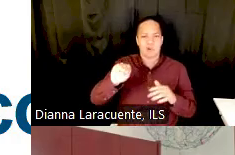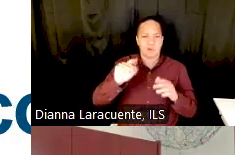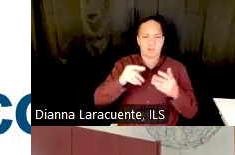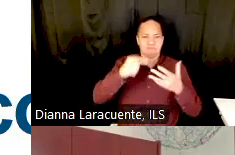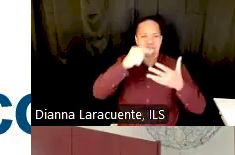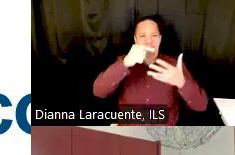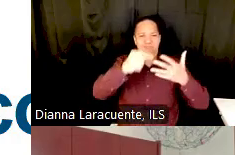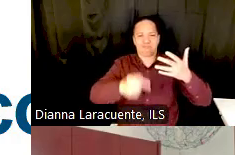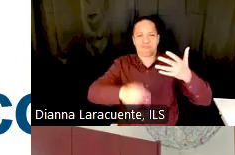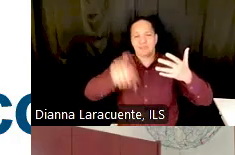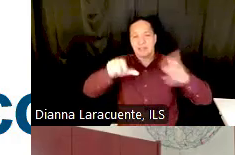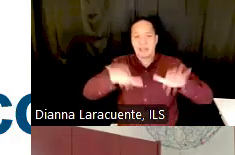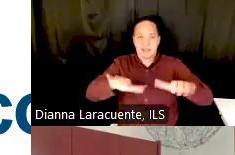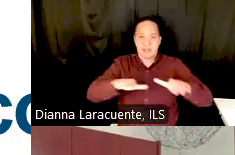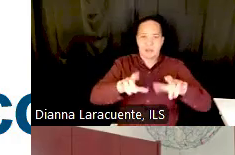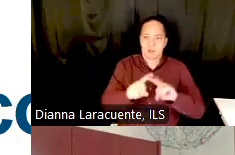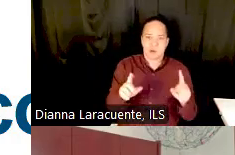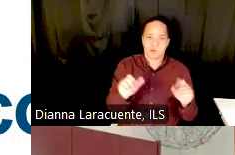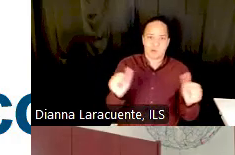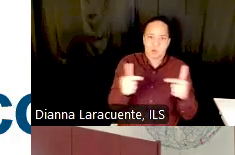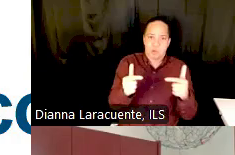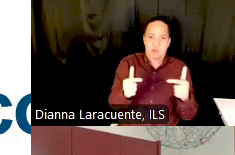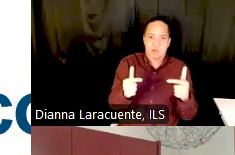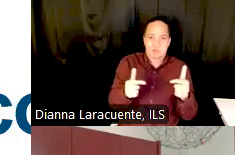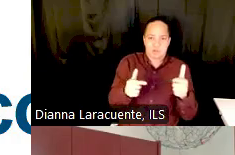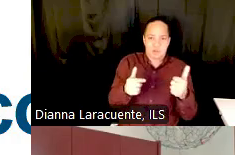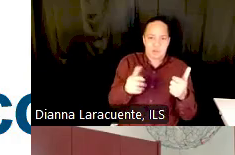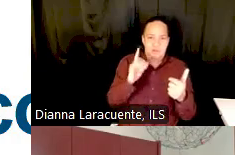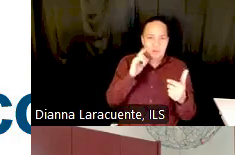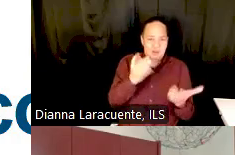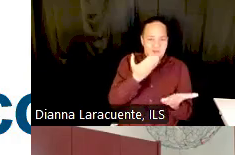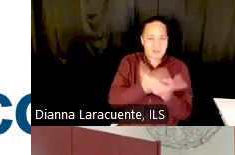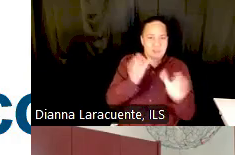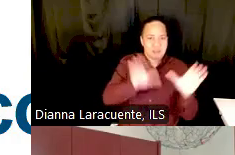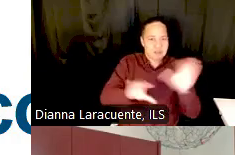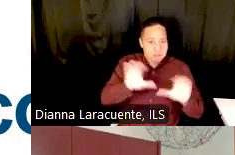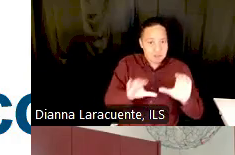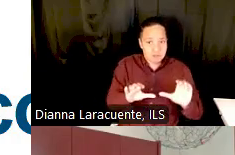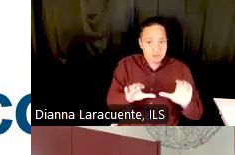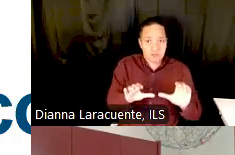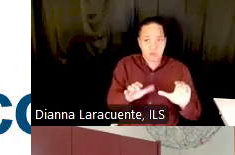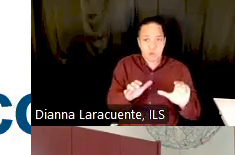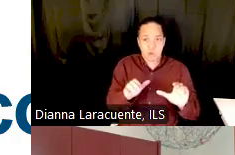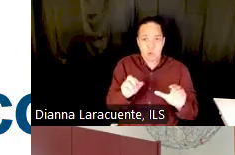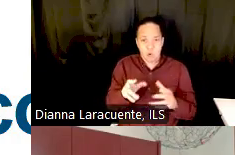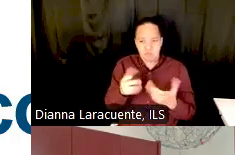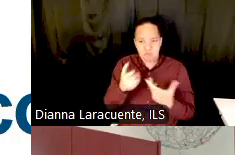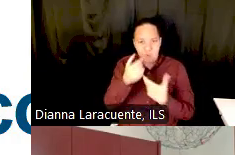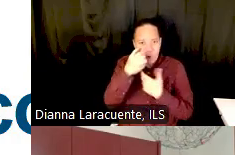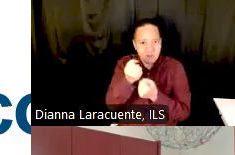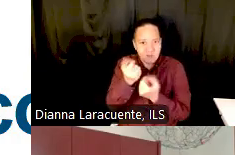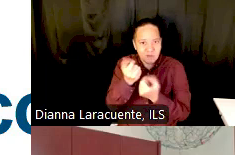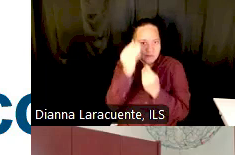cosas que tú debes hacer, pero no todas están basadas en evidencia científica, no todas provienen de una fuente confiable. Así